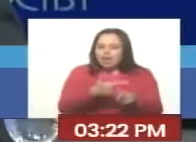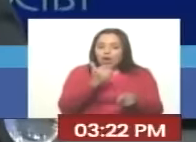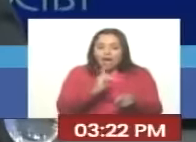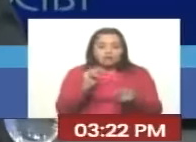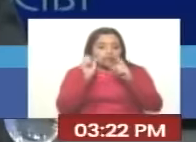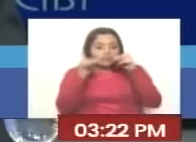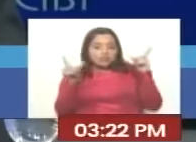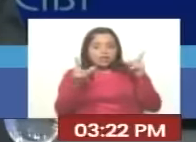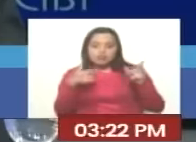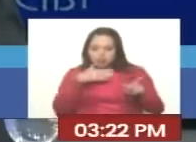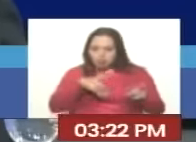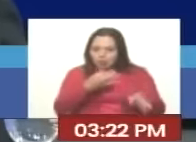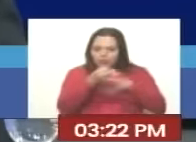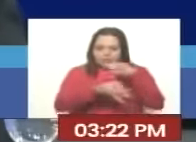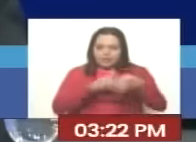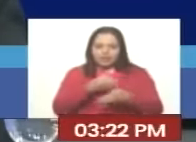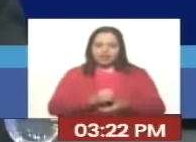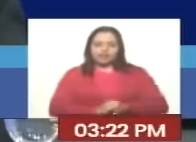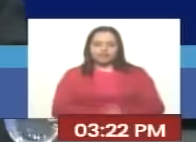te lo puedo mencionar acá.